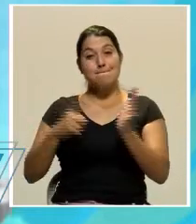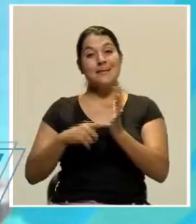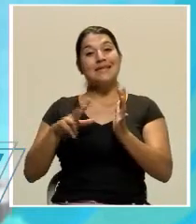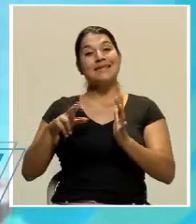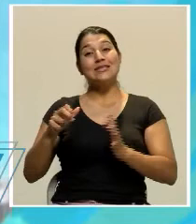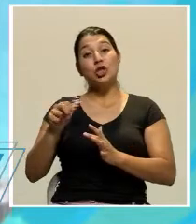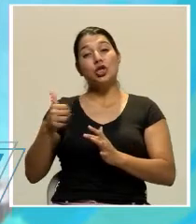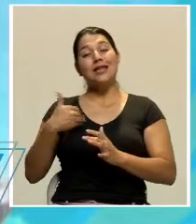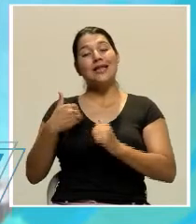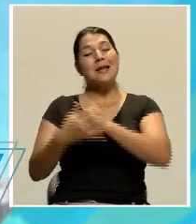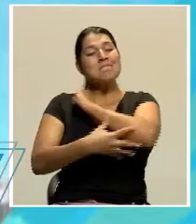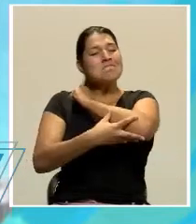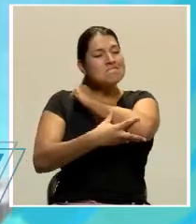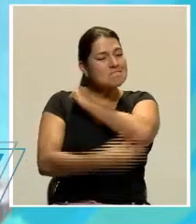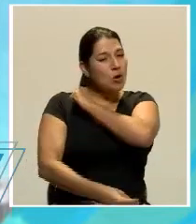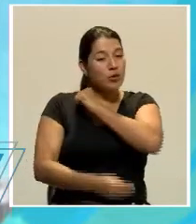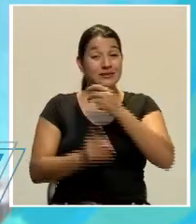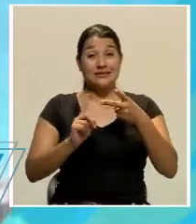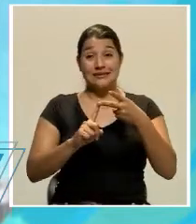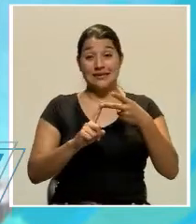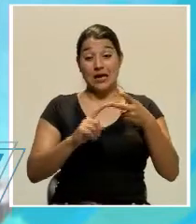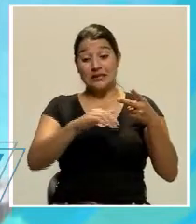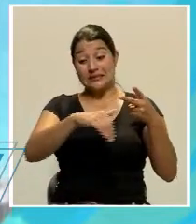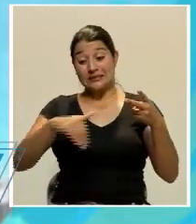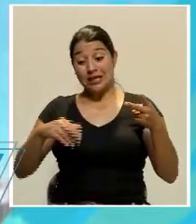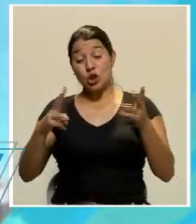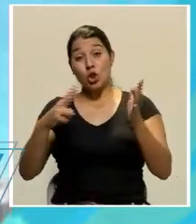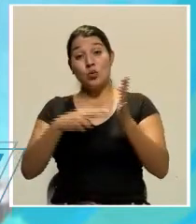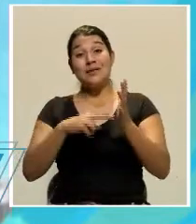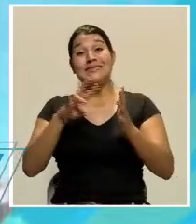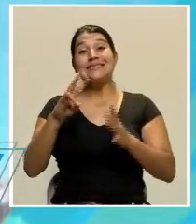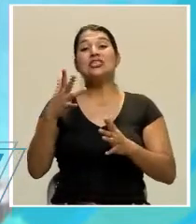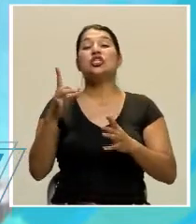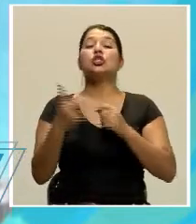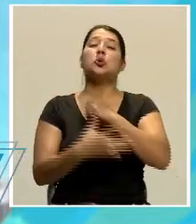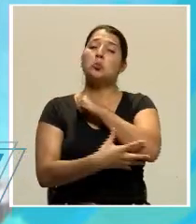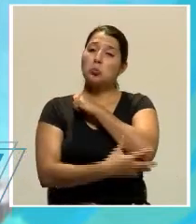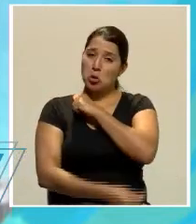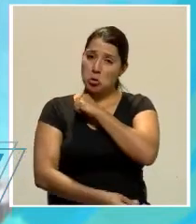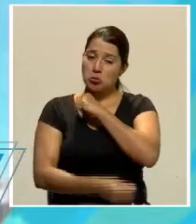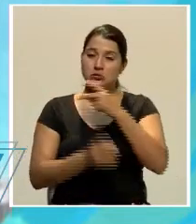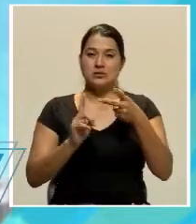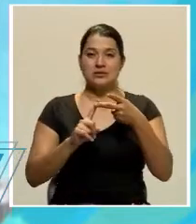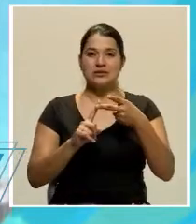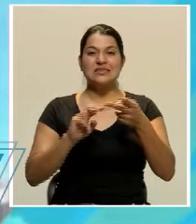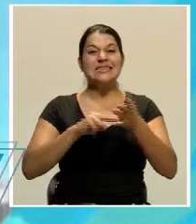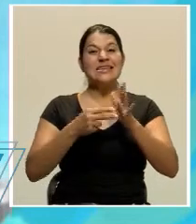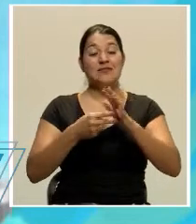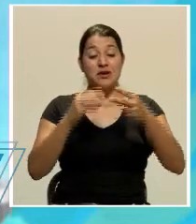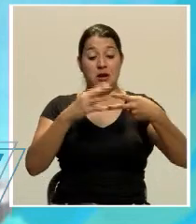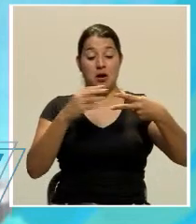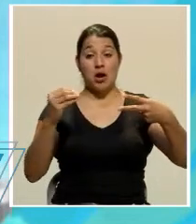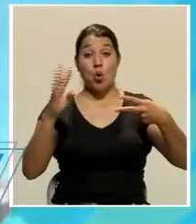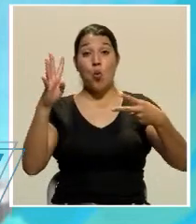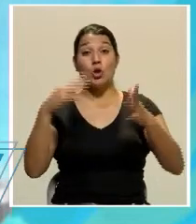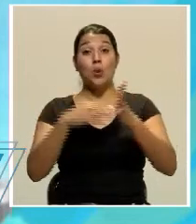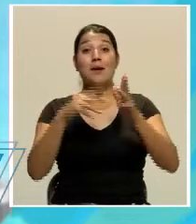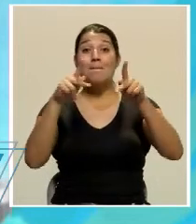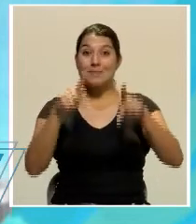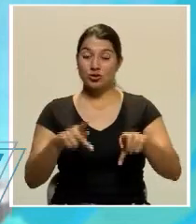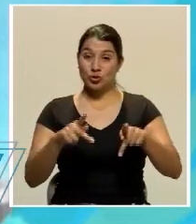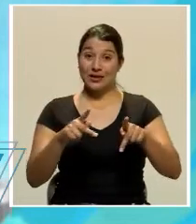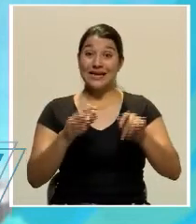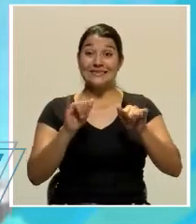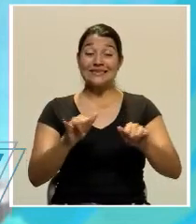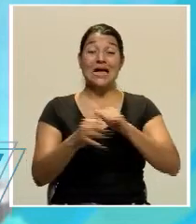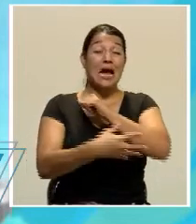pobreza extrema y 2.718 son pobres. Es decir, aproximadamente 4.000 personas están en